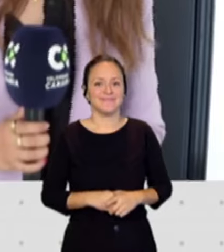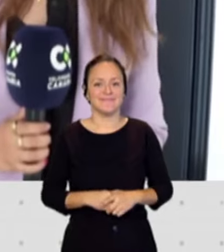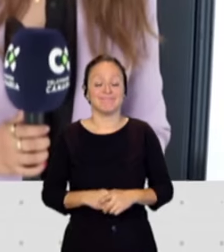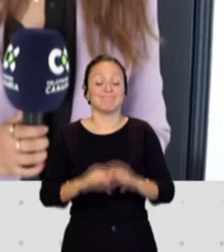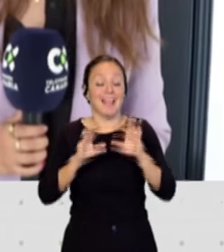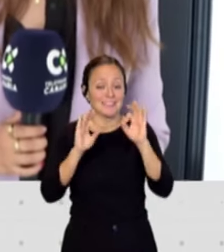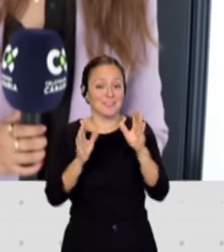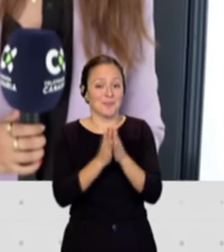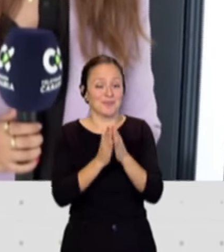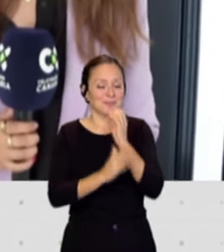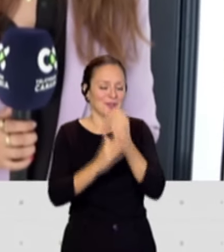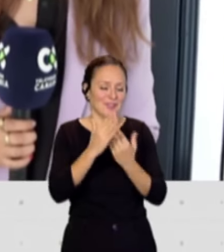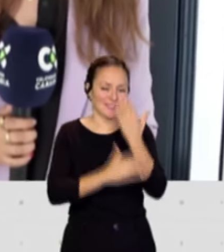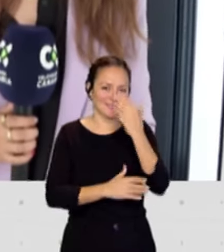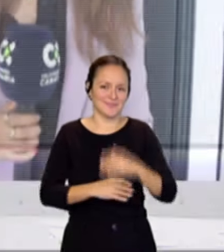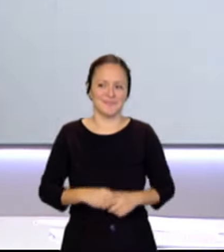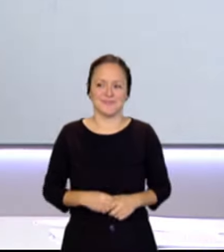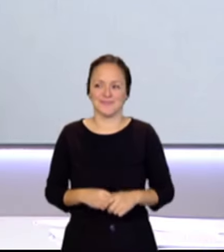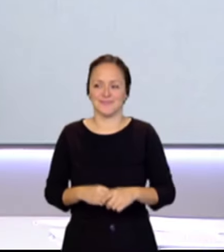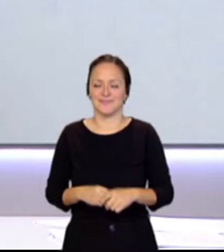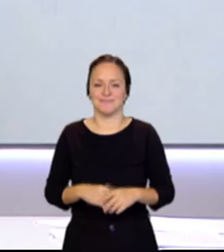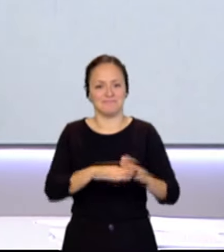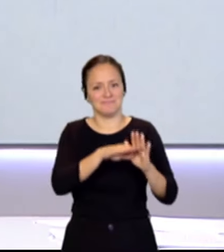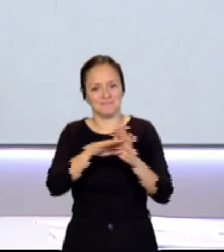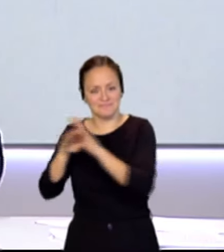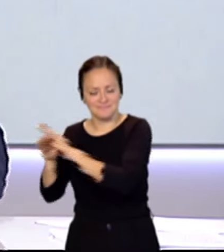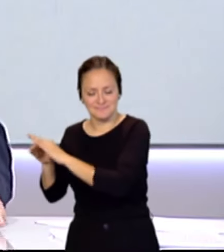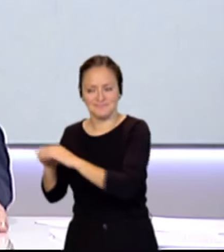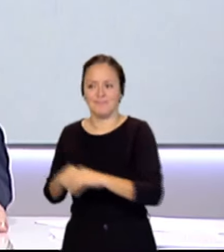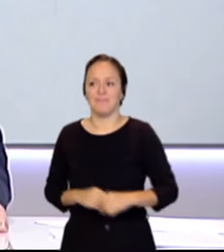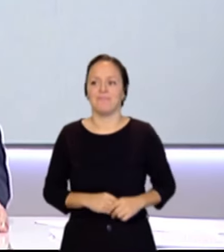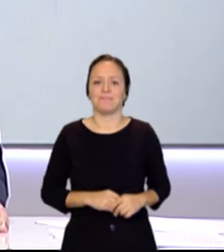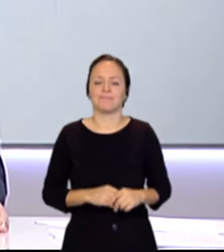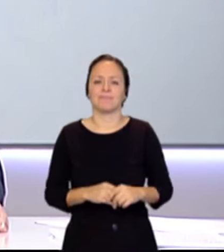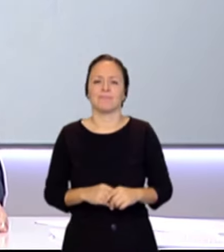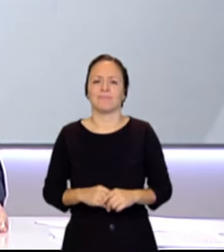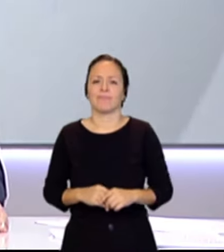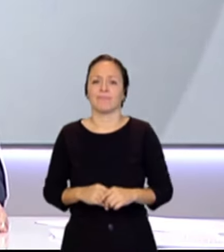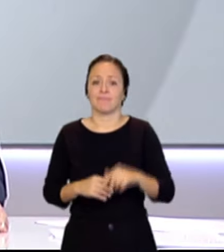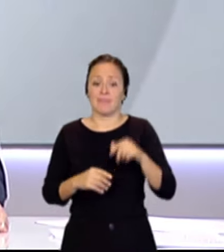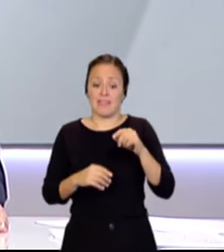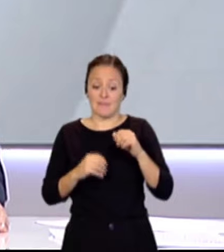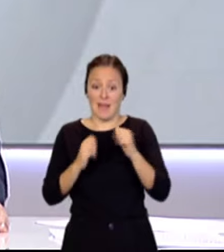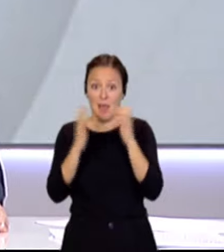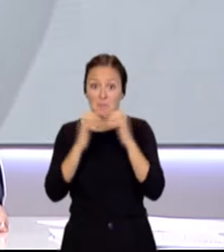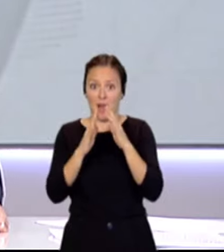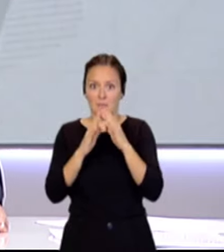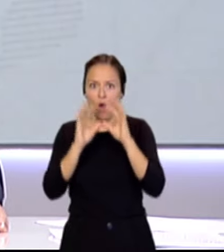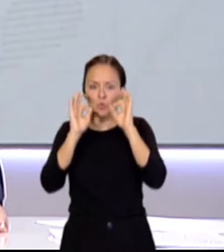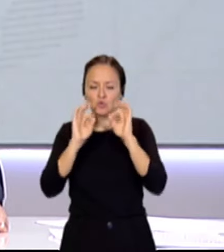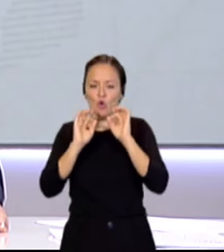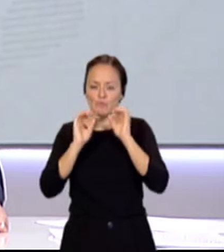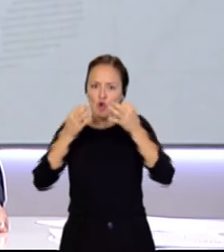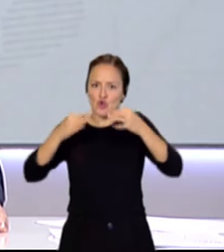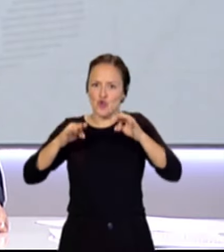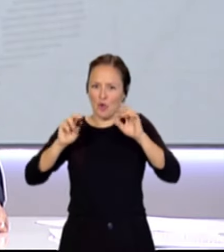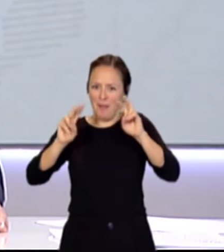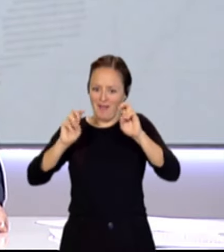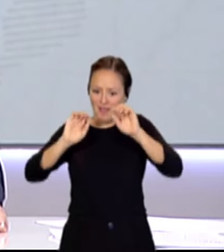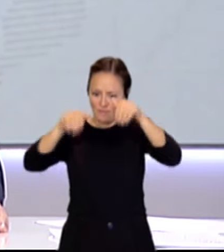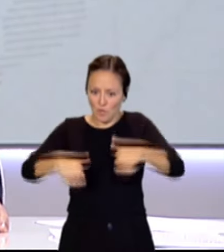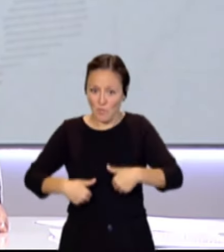Así es compañero muy buenos días más cosas se Sigue avanzando en la vuelta a la normalidad en la isla de la palma tras el volcán con nuevas autorizaciones